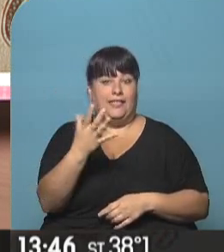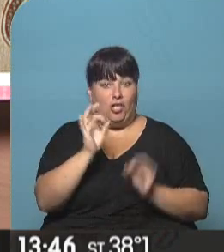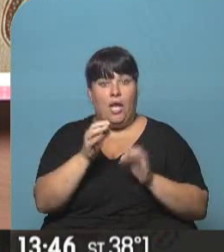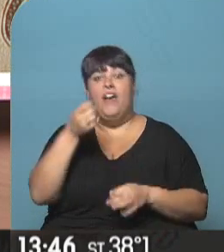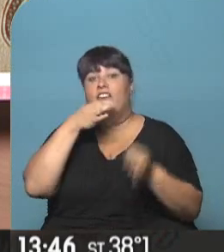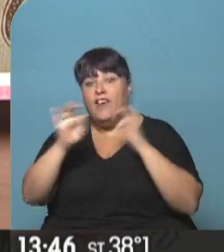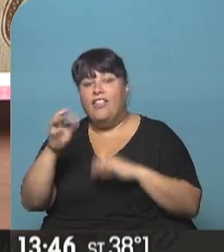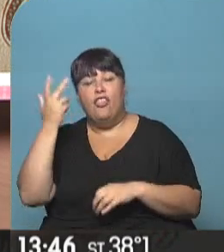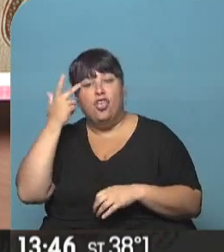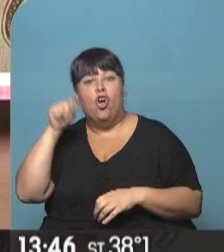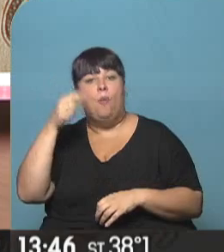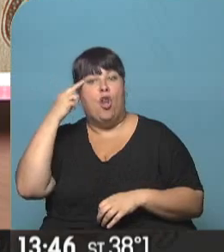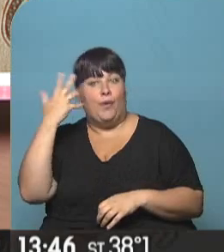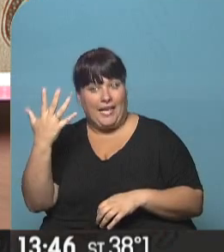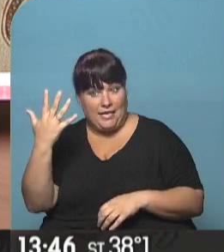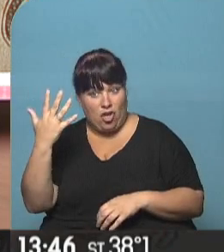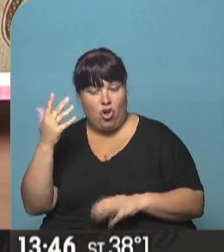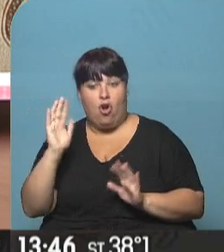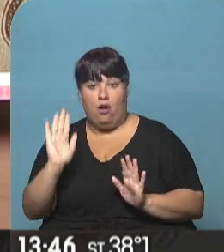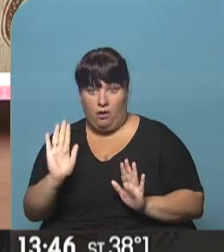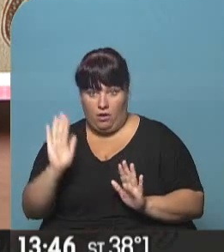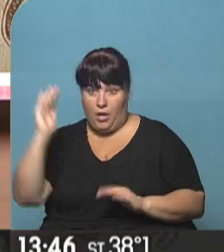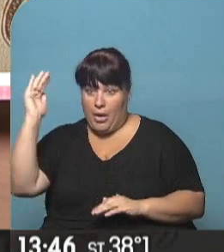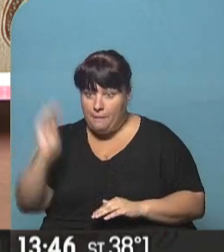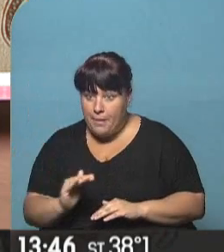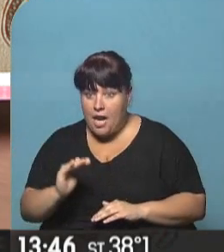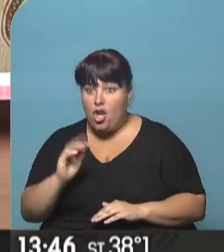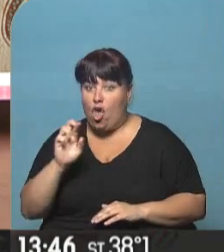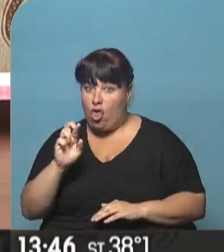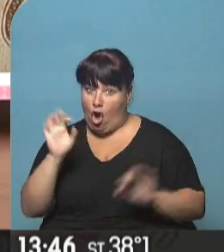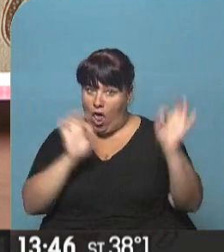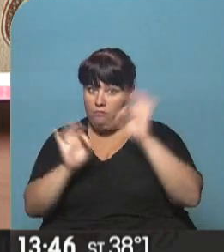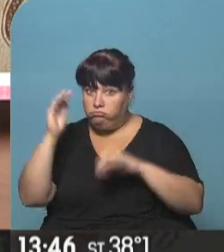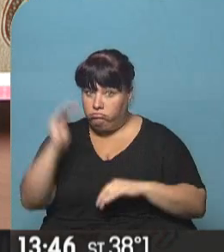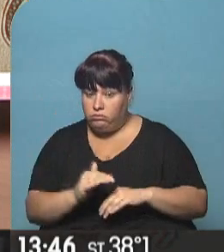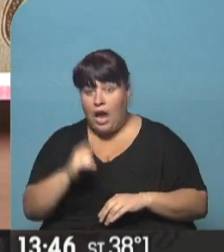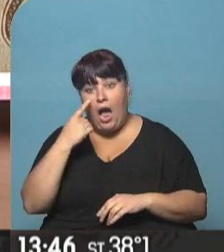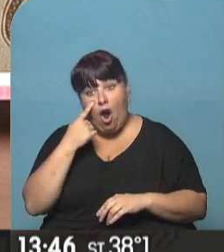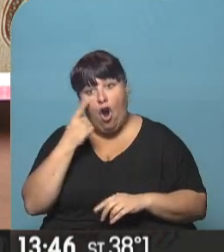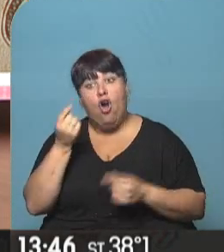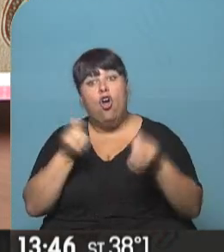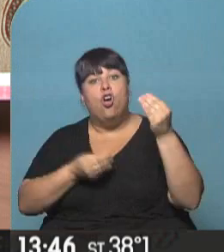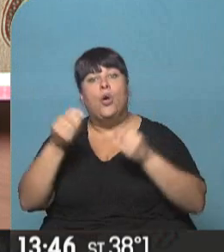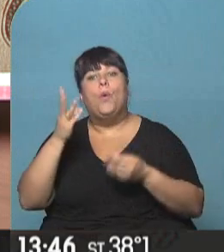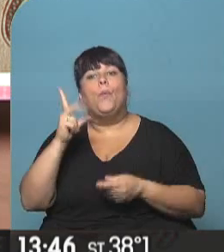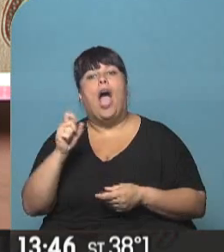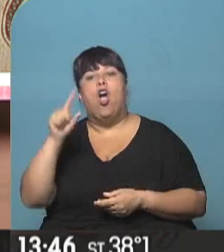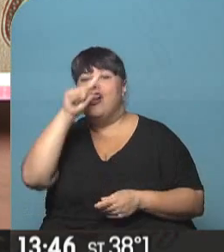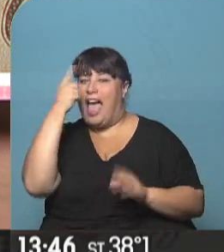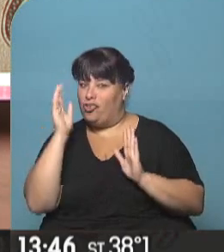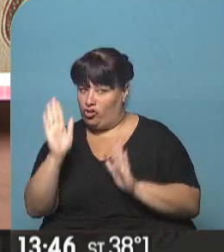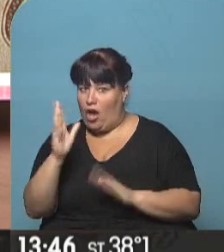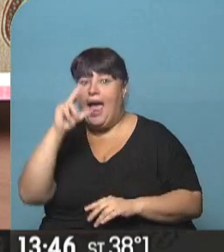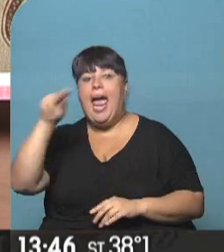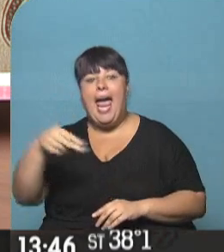18,45, para la venta 18,95. Descendió en su cotización, aclaremos que la cotización del Banco Nación.